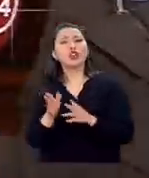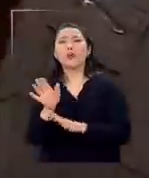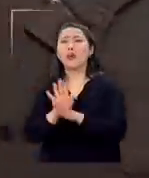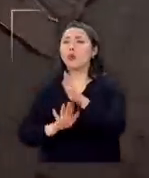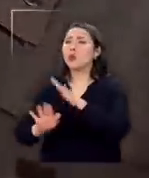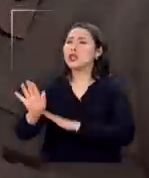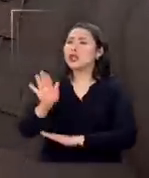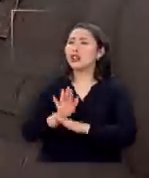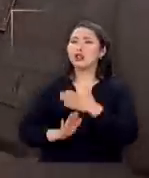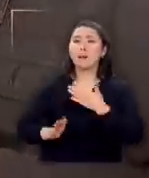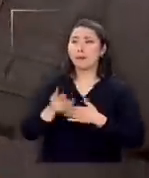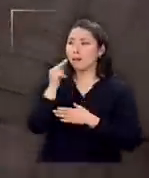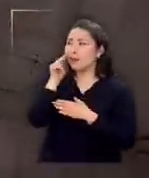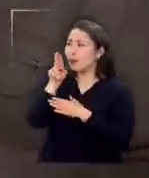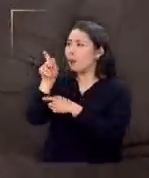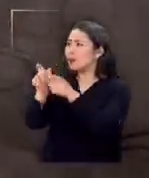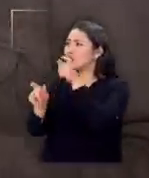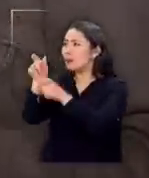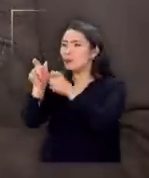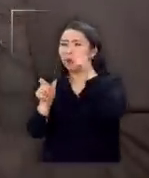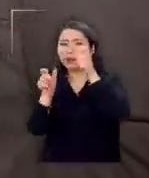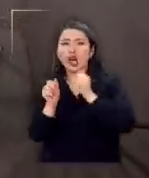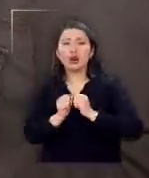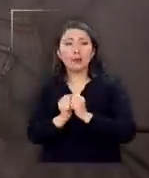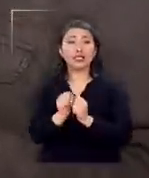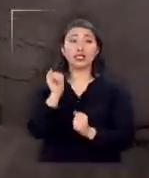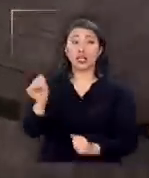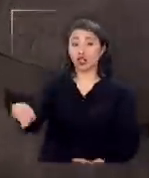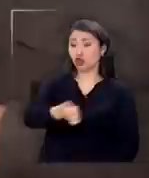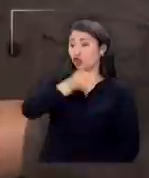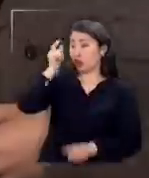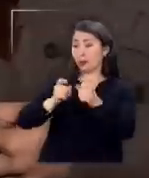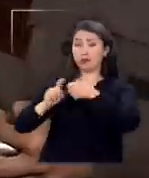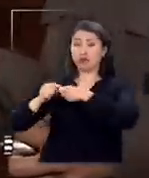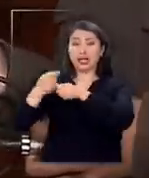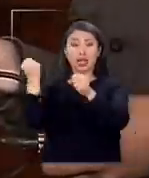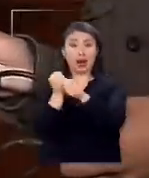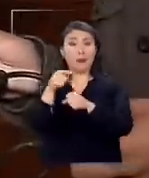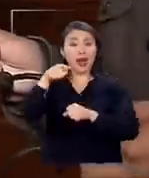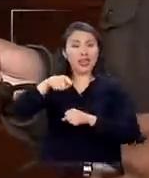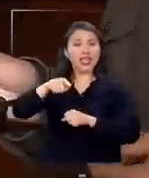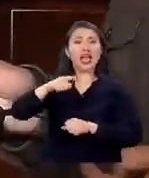todo esto? Veo que hay mucha gente que lo está acompañando en este momento. Sí, son toda gente que trabajamos en La Ganga,